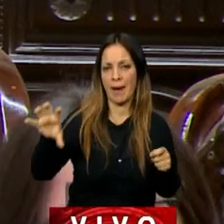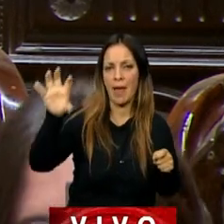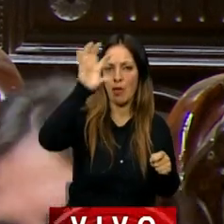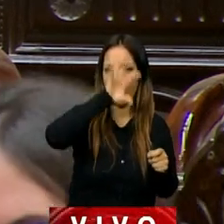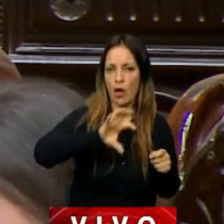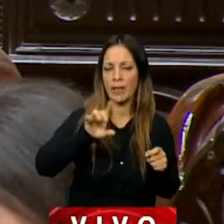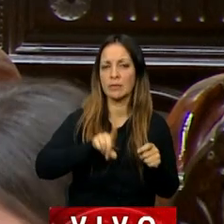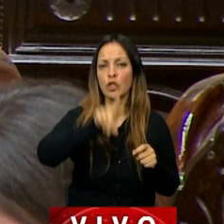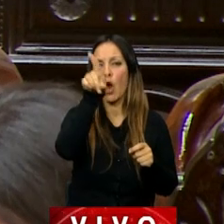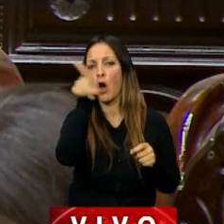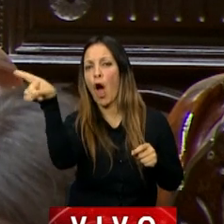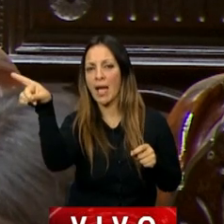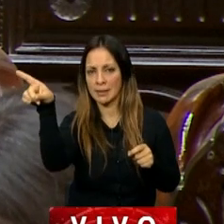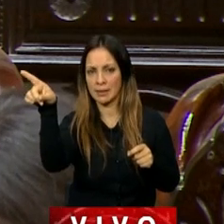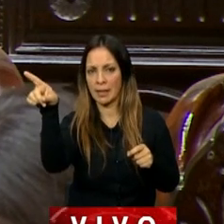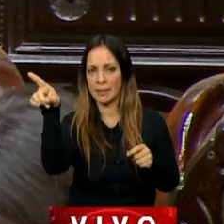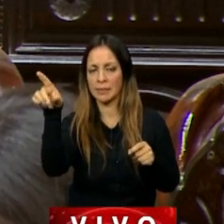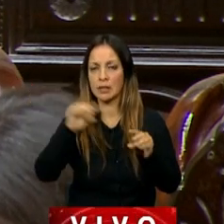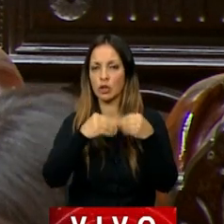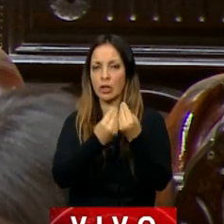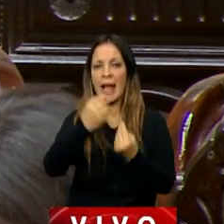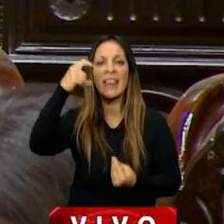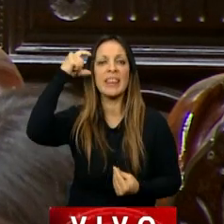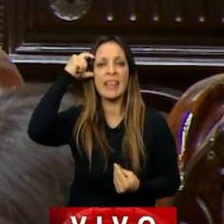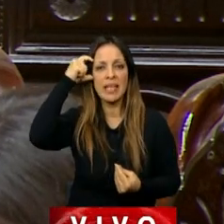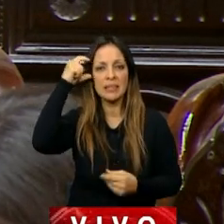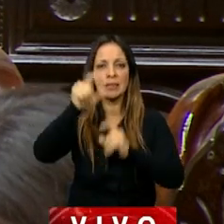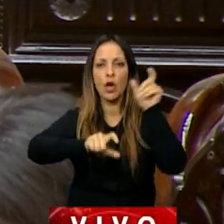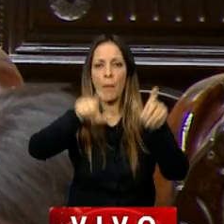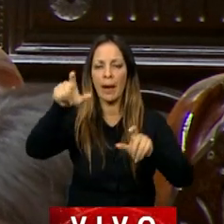del noroeste, 10 gobernadores